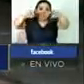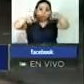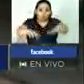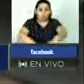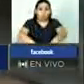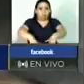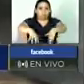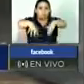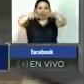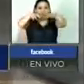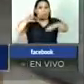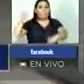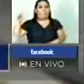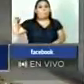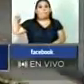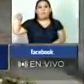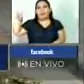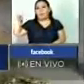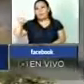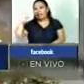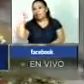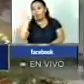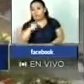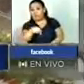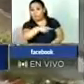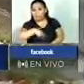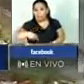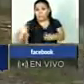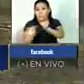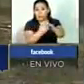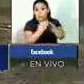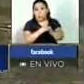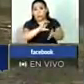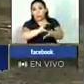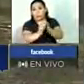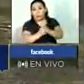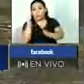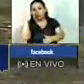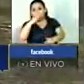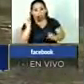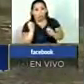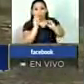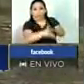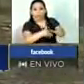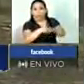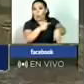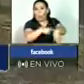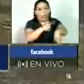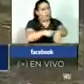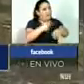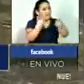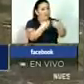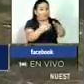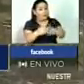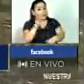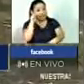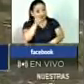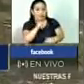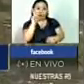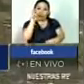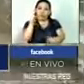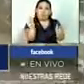Pavas. Afirman que la falta de cultura de los vecinos al sacar la basura en horarios no establecidos es uno de los